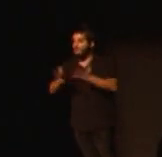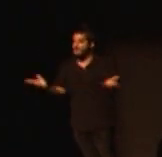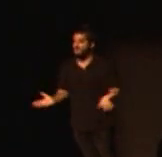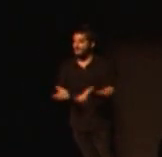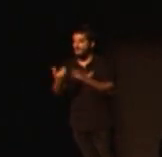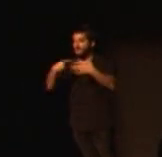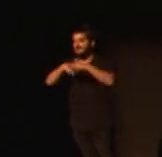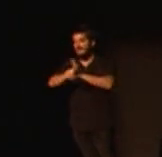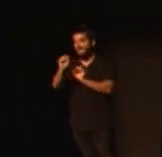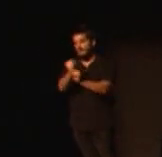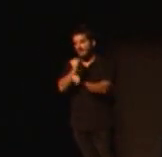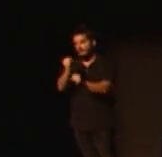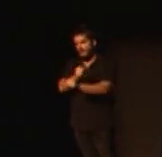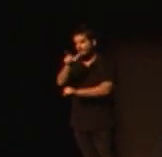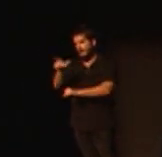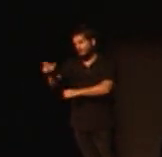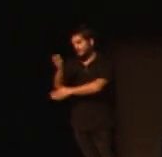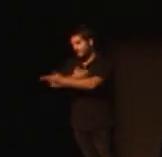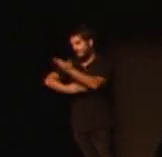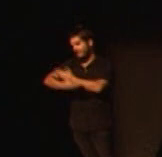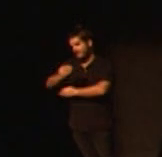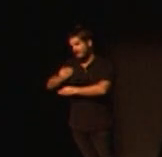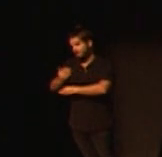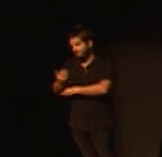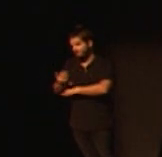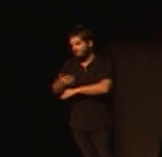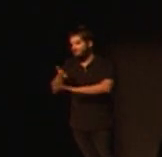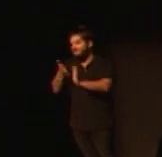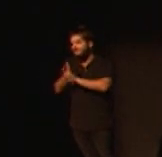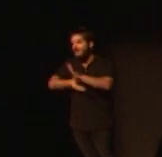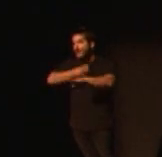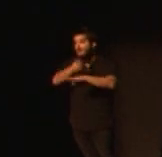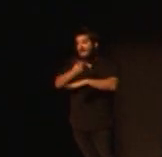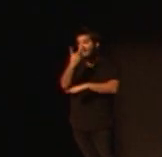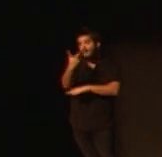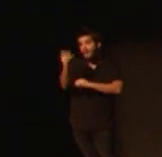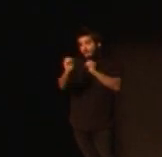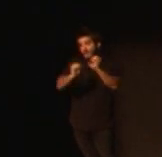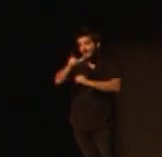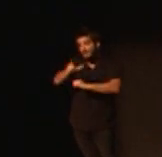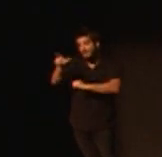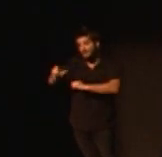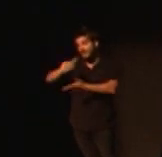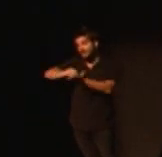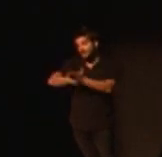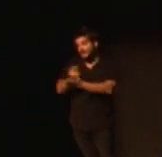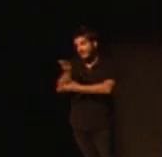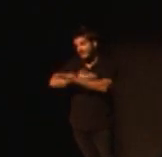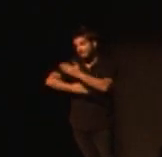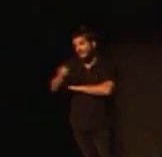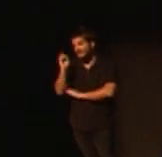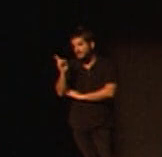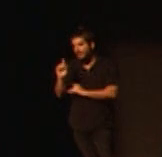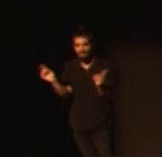con discapacidad que va mucho más allá de la obligación social de ese 2%, además de ofertar puestos de trabajo innovadores para su